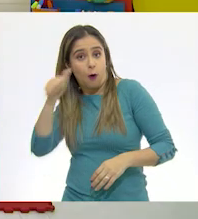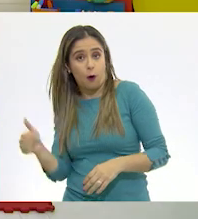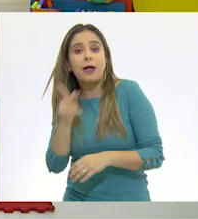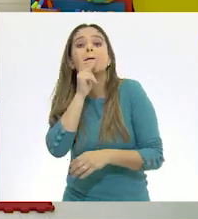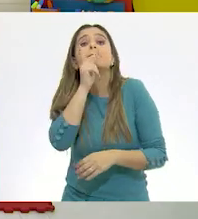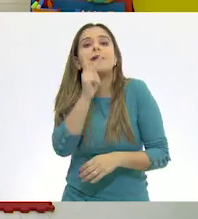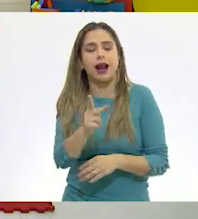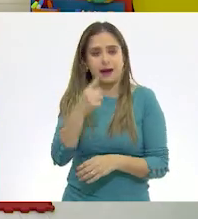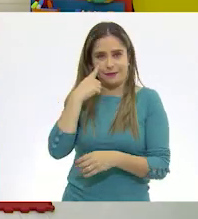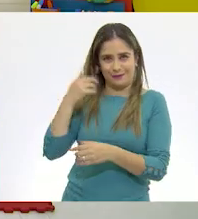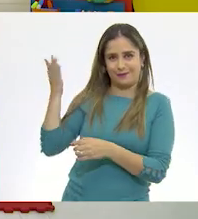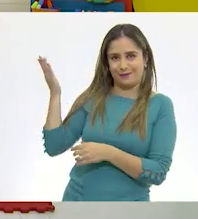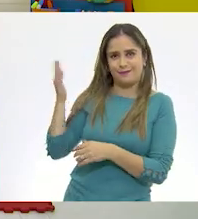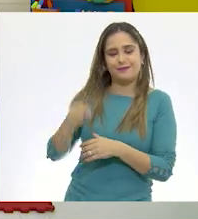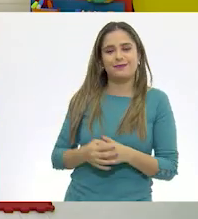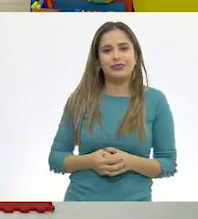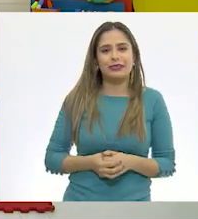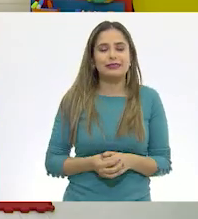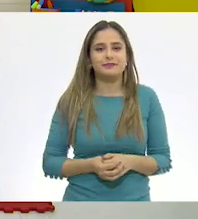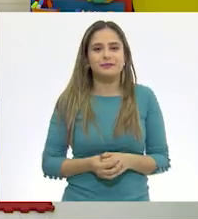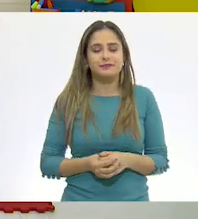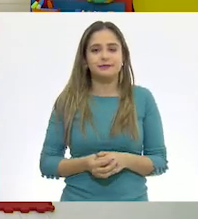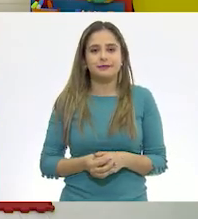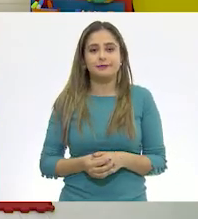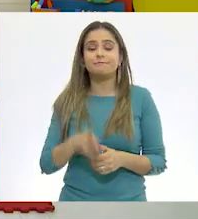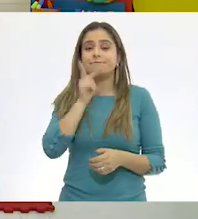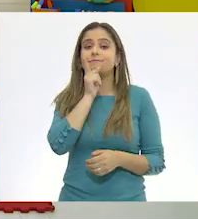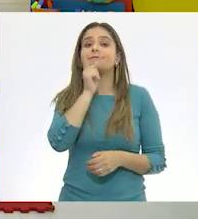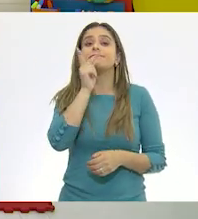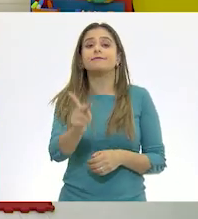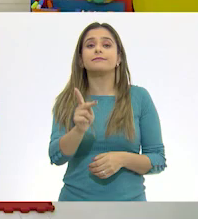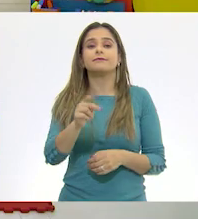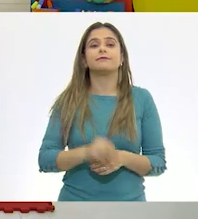ahora la palabra